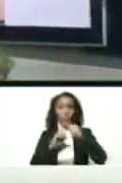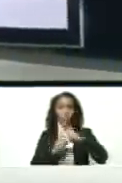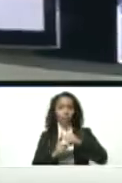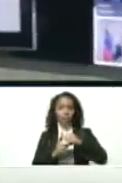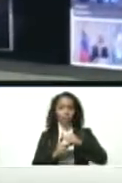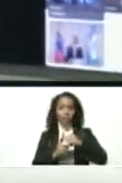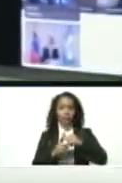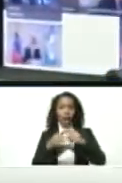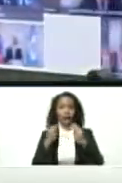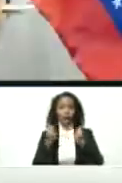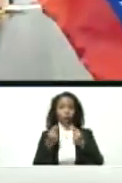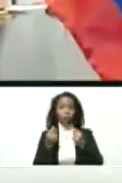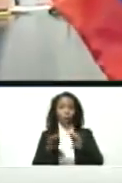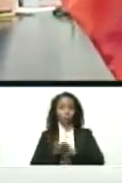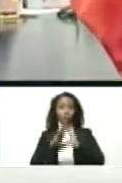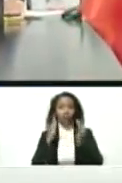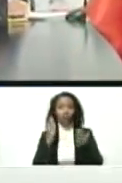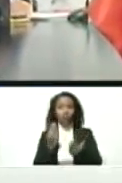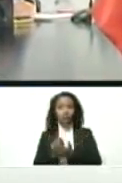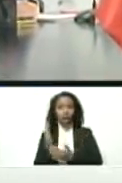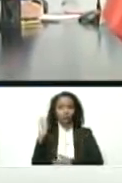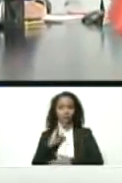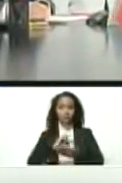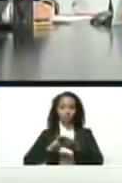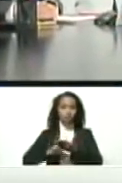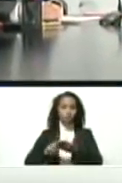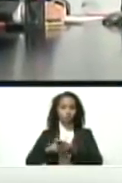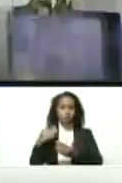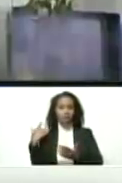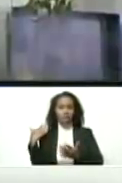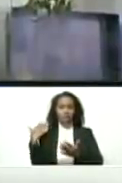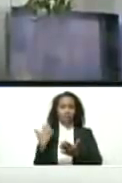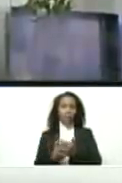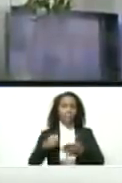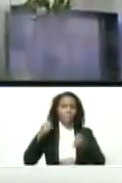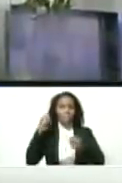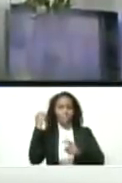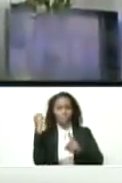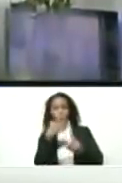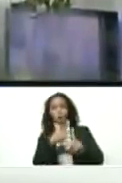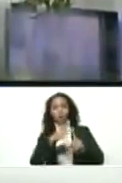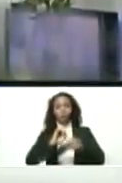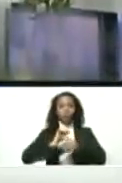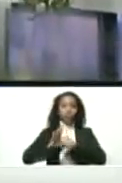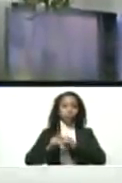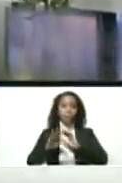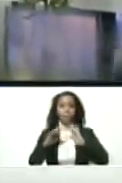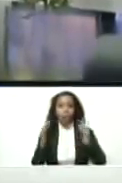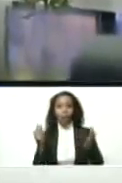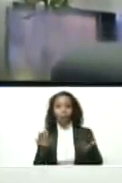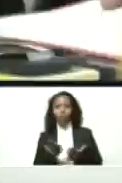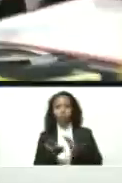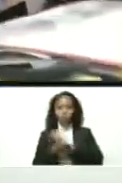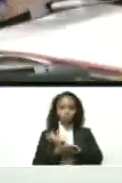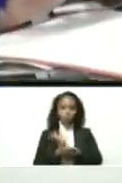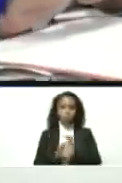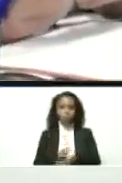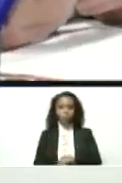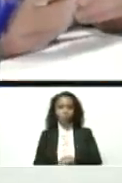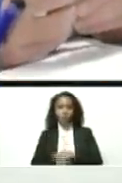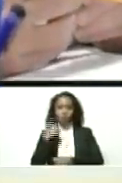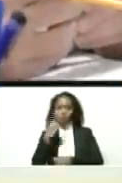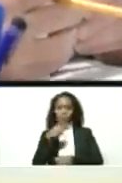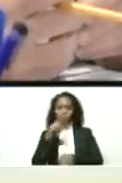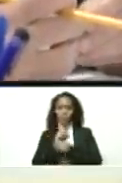la economía en el mundo se viene recuperando tras el impacto de la pandemia del COVID-19. No solamente impactamos